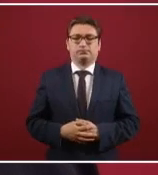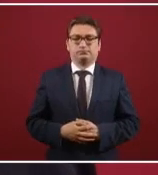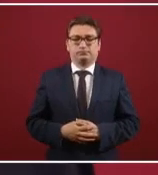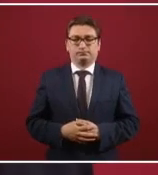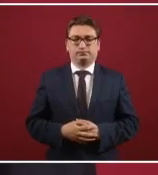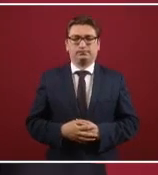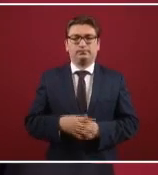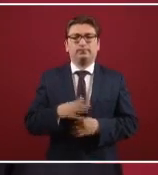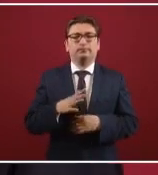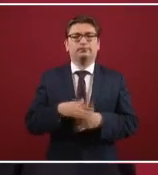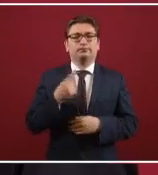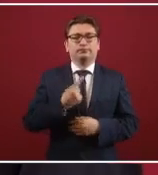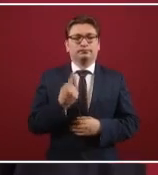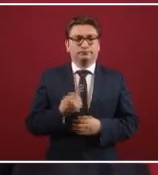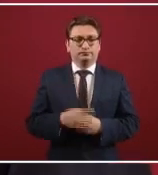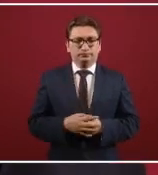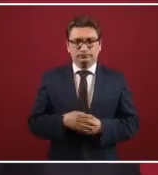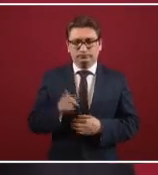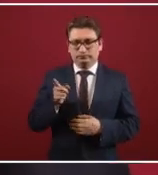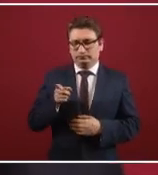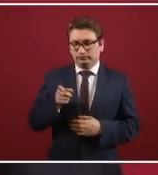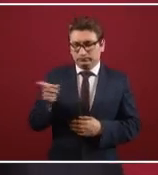porque todos sus elementos